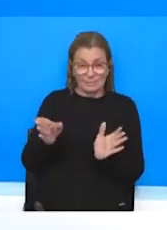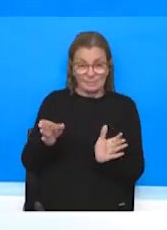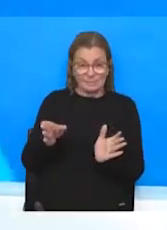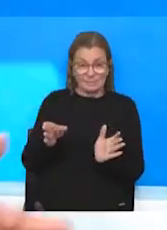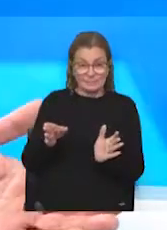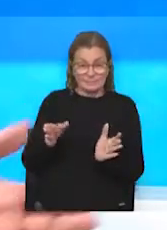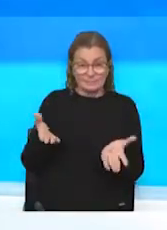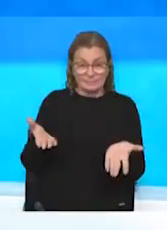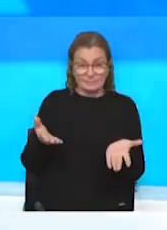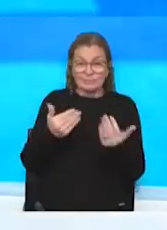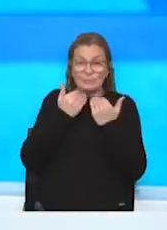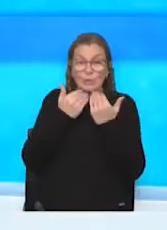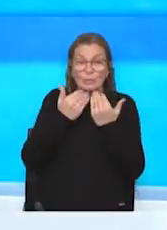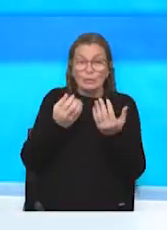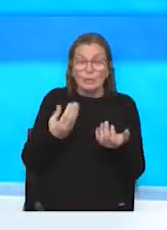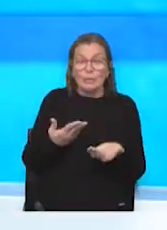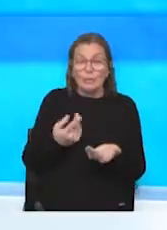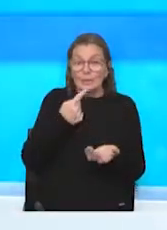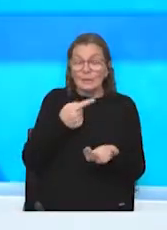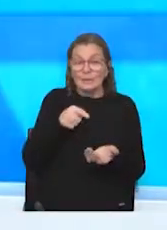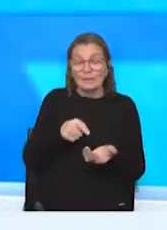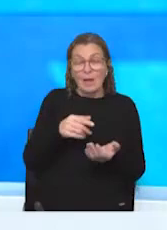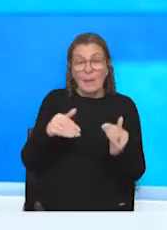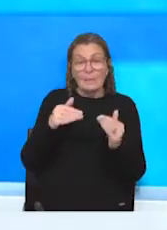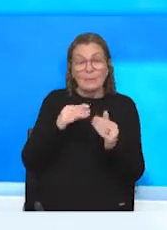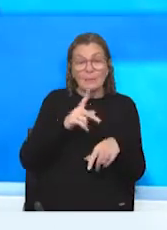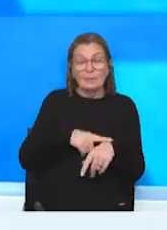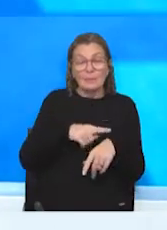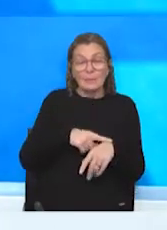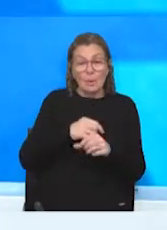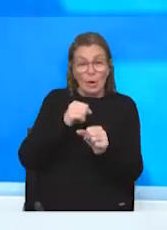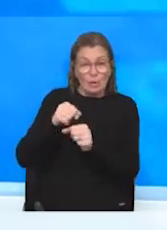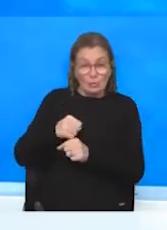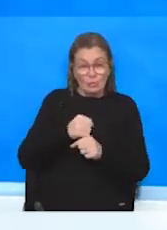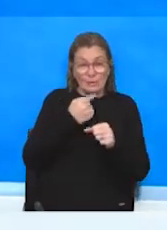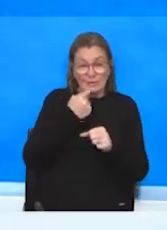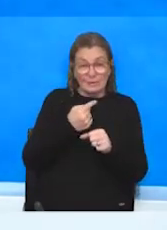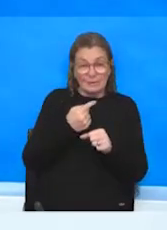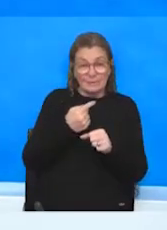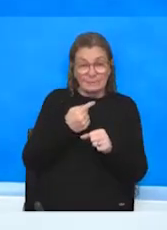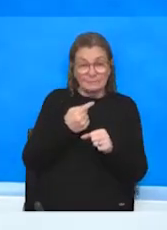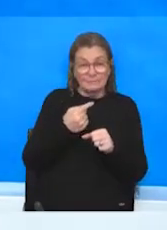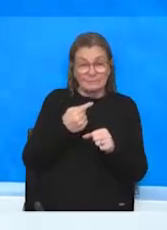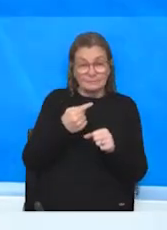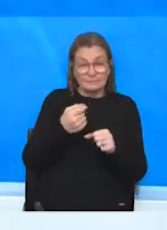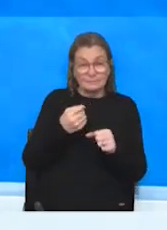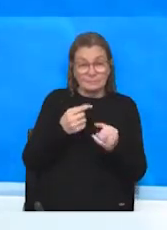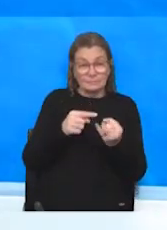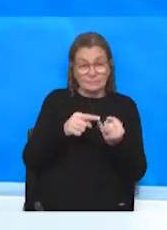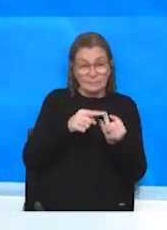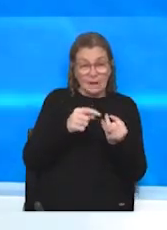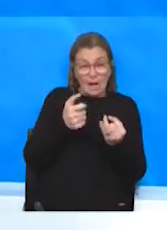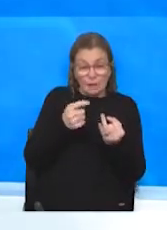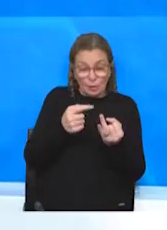No yo no sé cómo cómo cómo decirle a eso al mismo tiempo a las hoyas populares se le exigía todo que contáramos hasta el último grano de